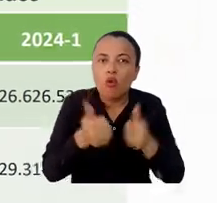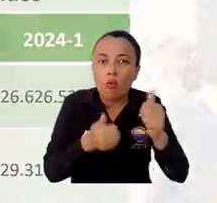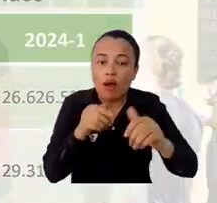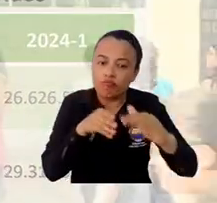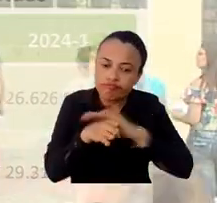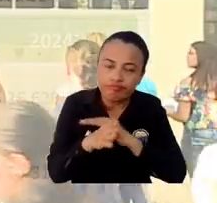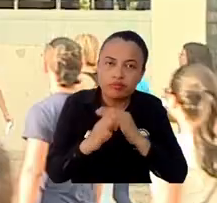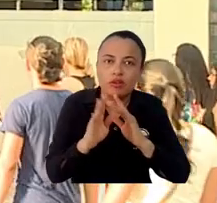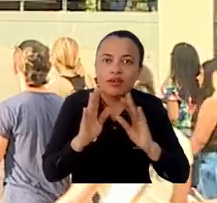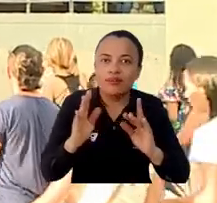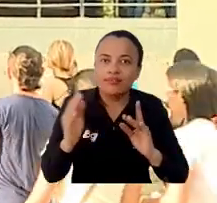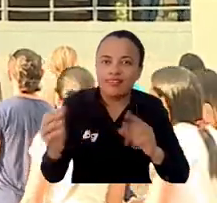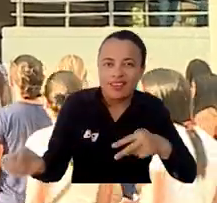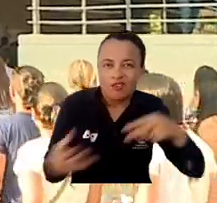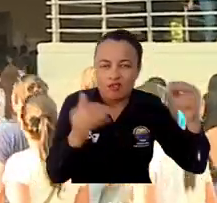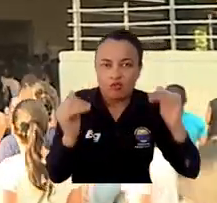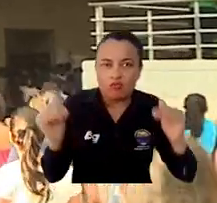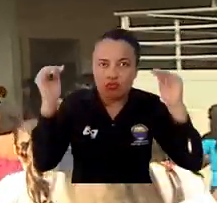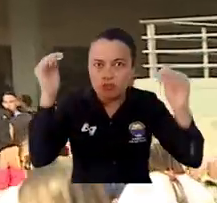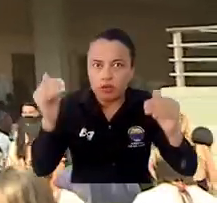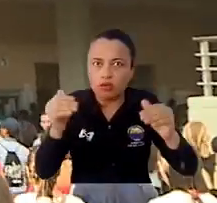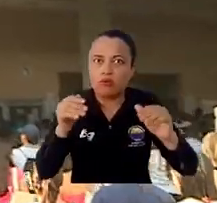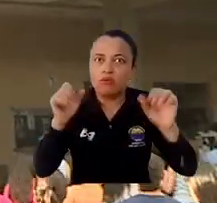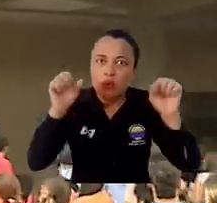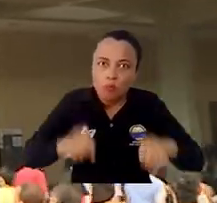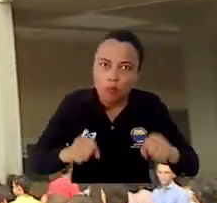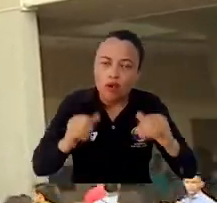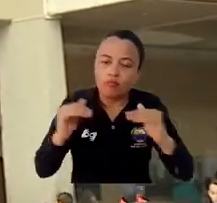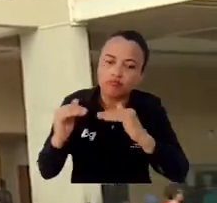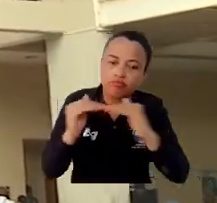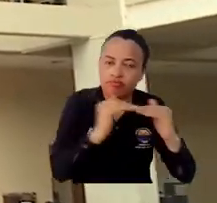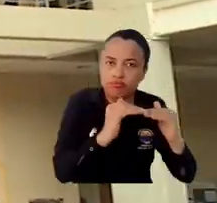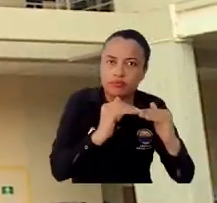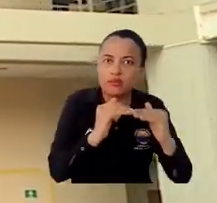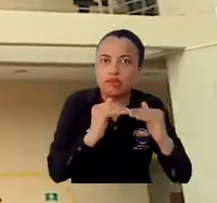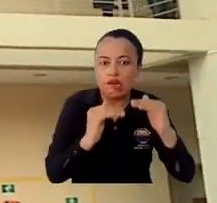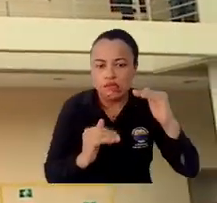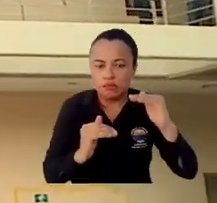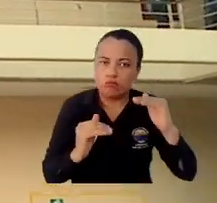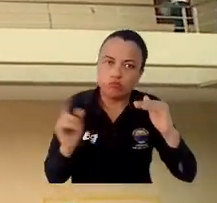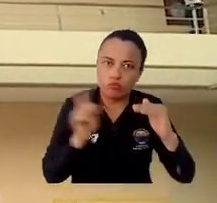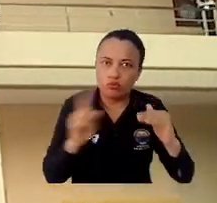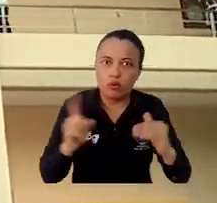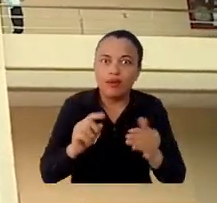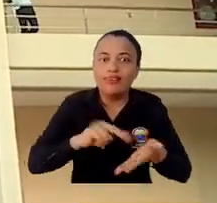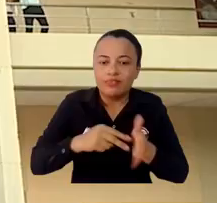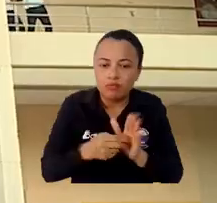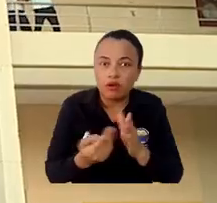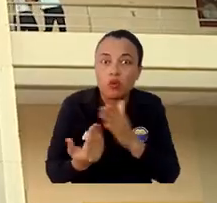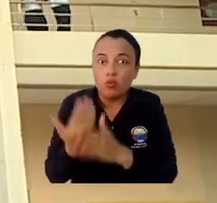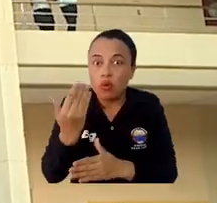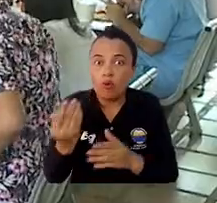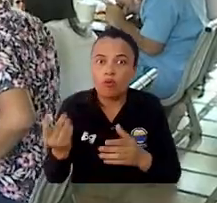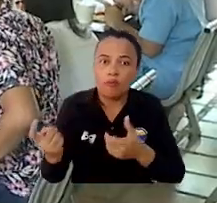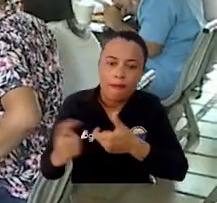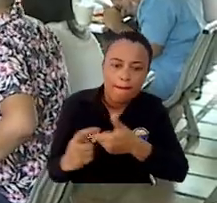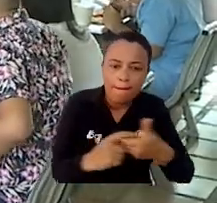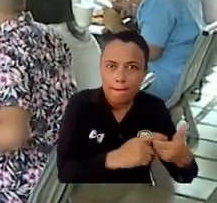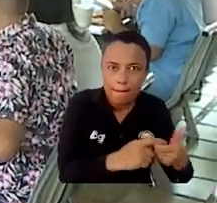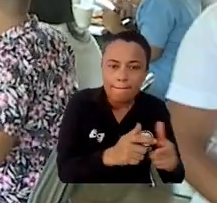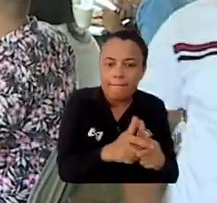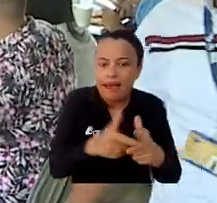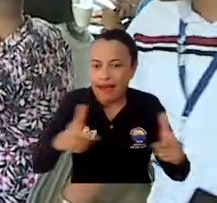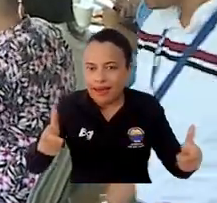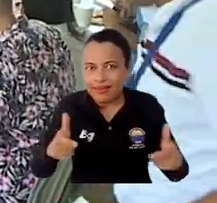inequidad en el acceso a la educación superior. Resultados que se evidencian en la creación de nuevos cupos y en los beneficios que reciben quienes